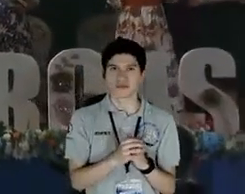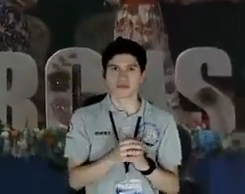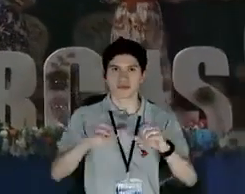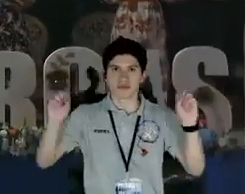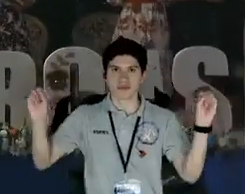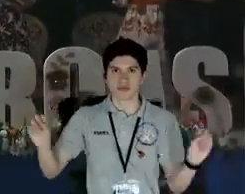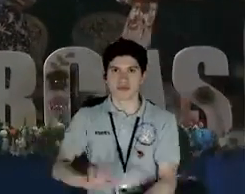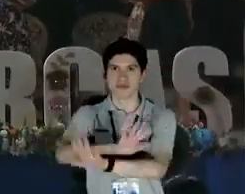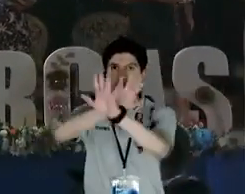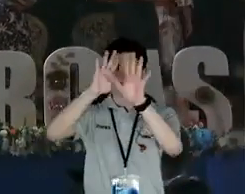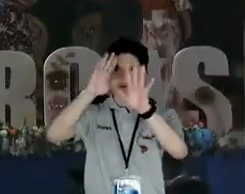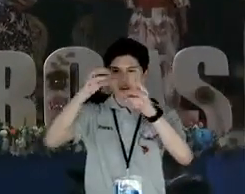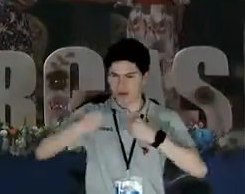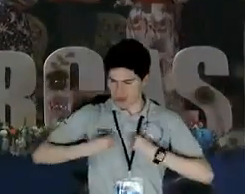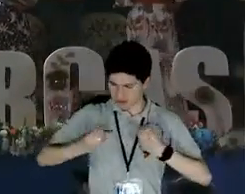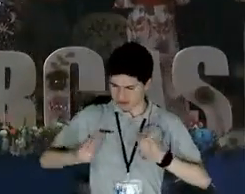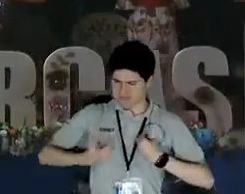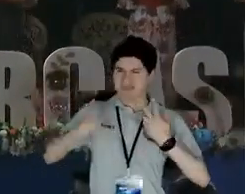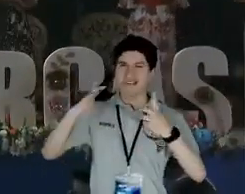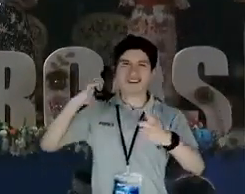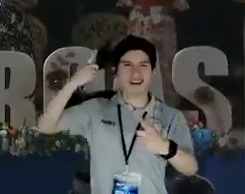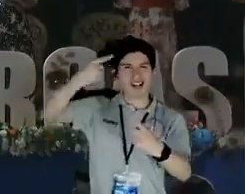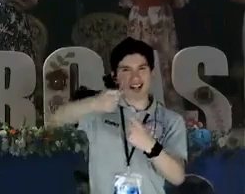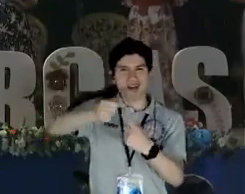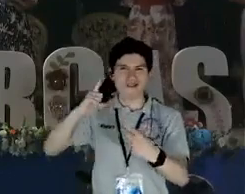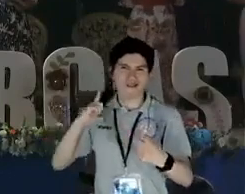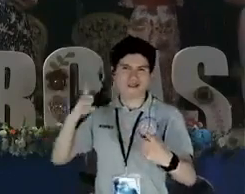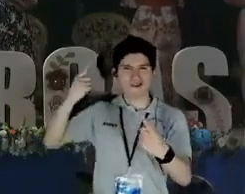Gloria al que vive por los siglos.